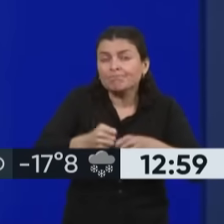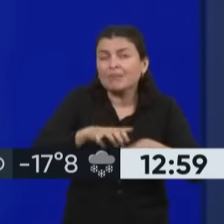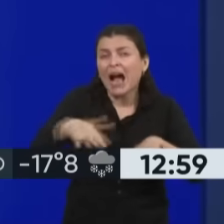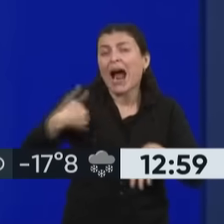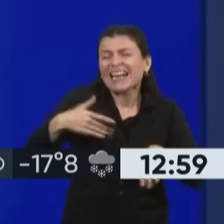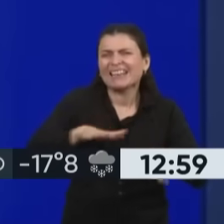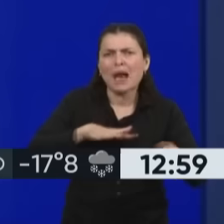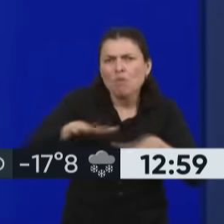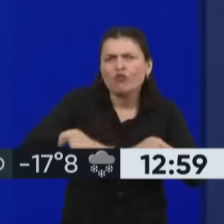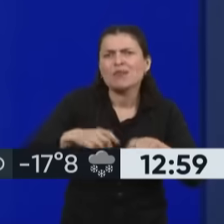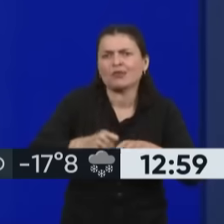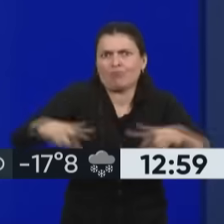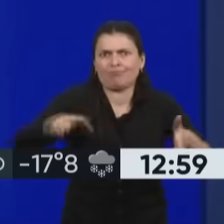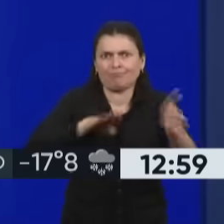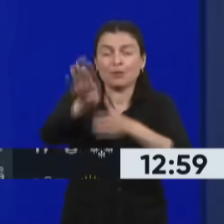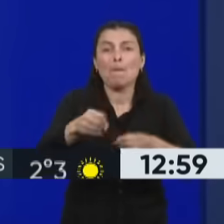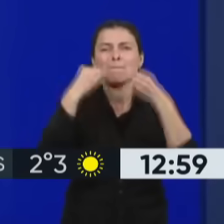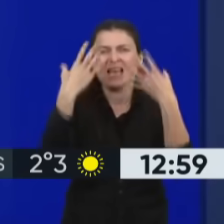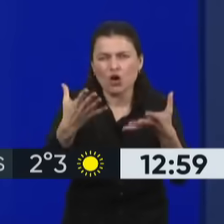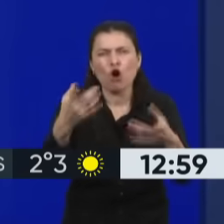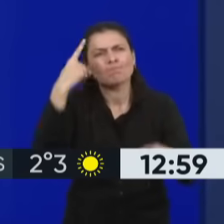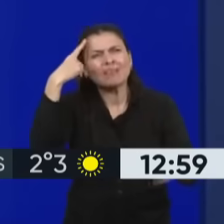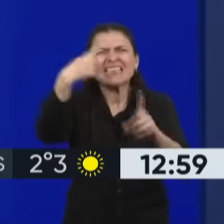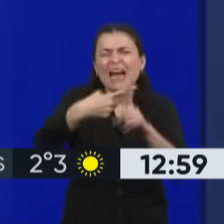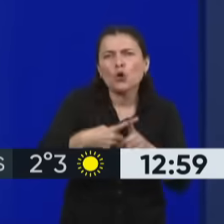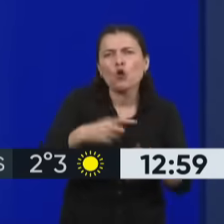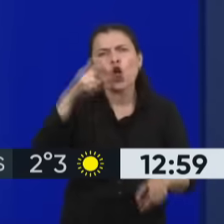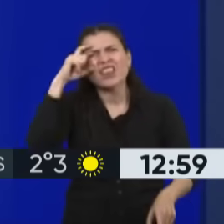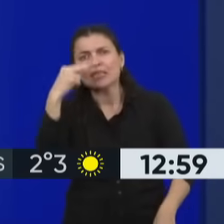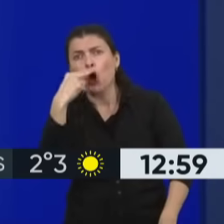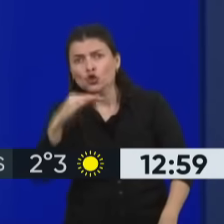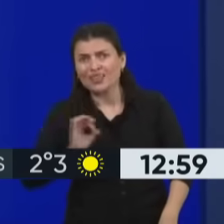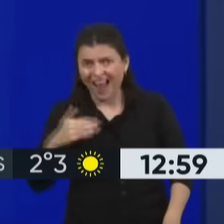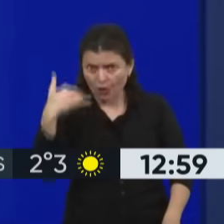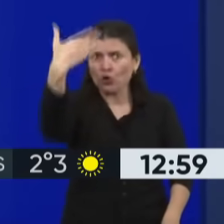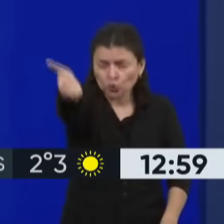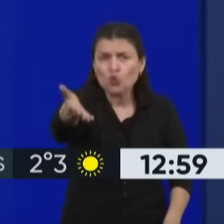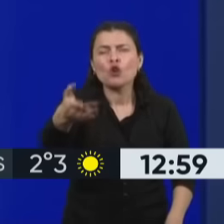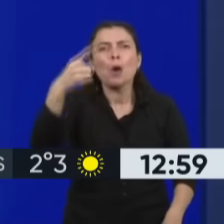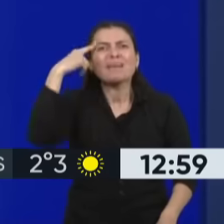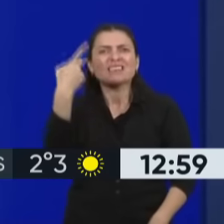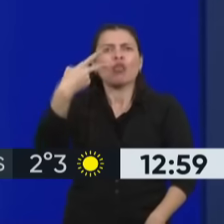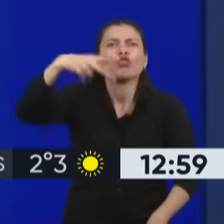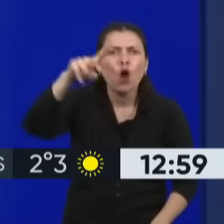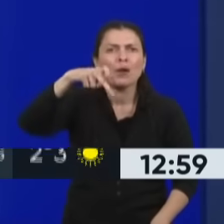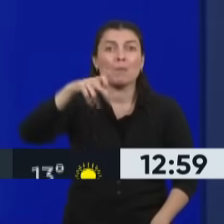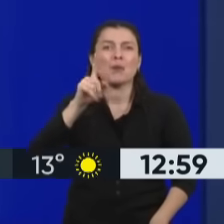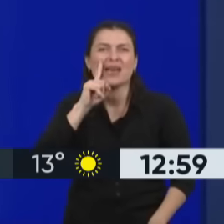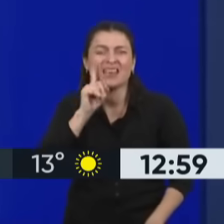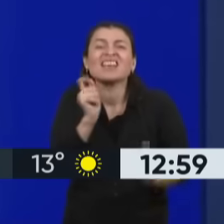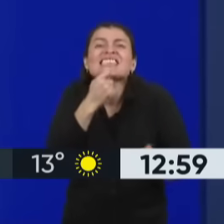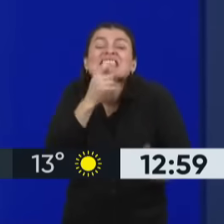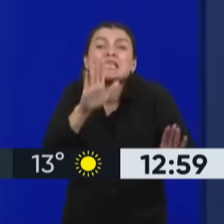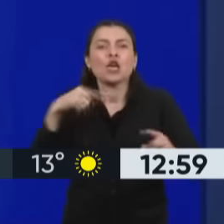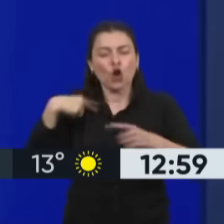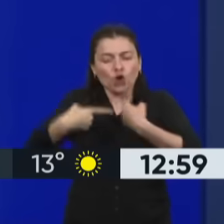De hecho, si fuera del 6%, en 10 años, en 11 años estaríamos duplicando el PBI, pero